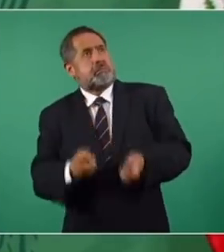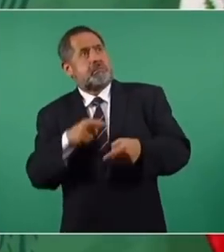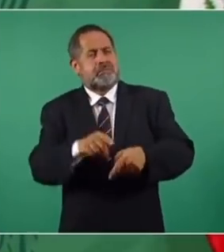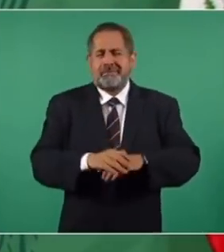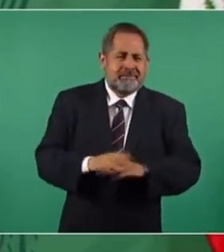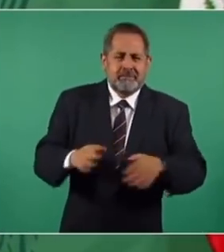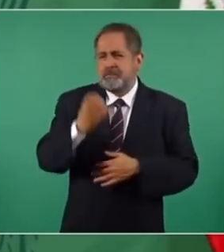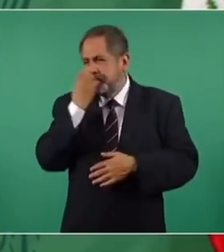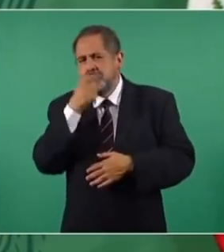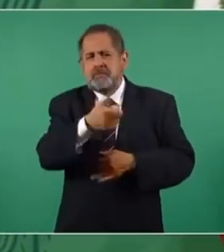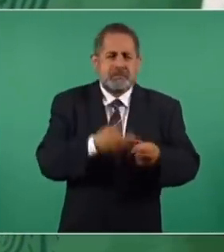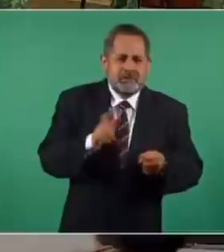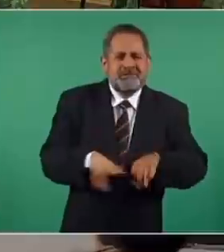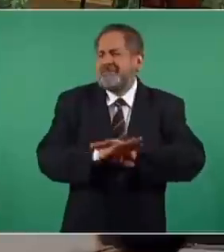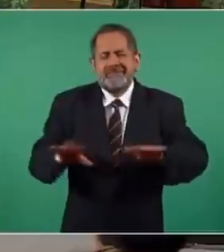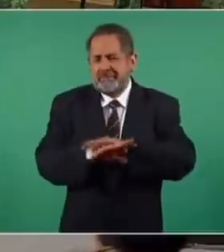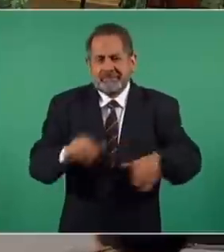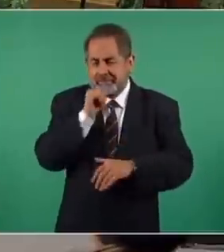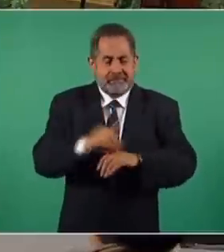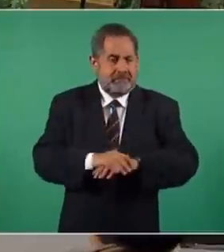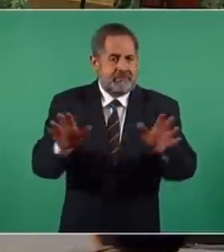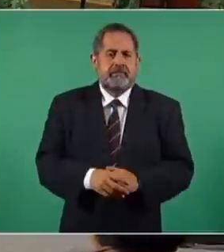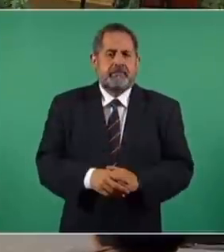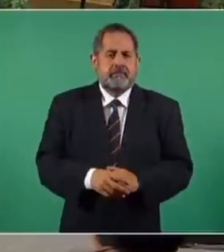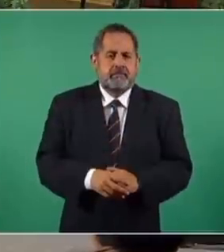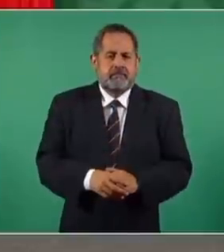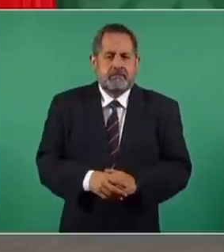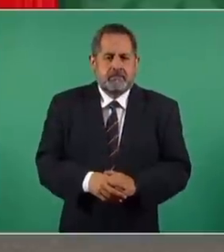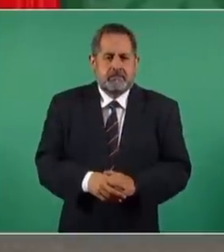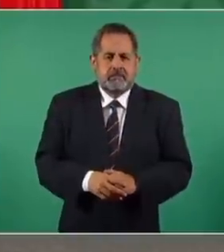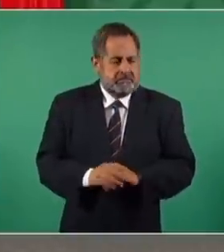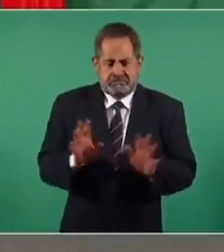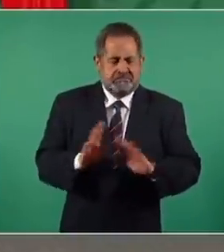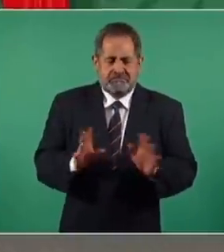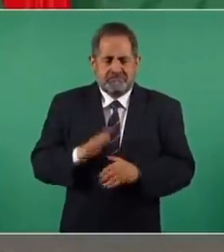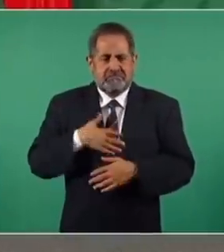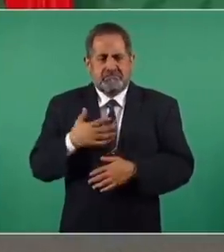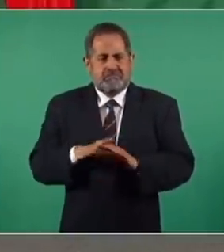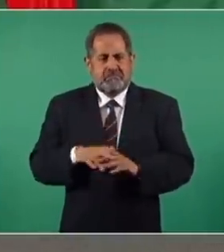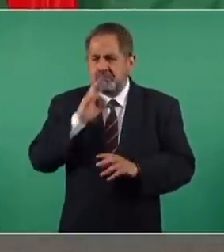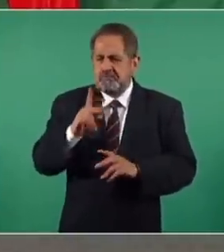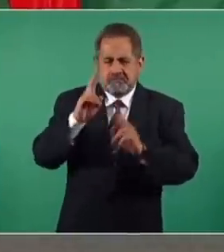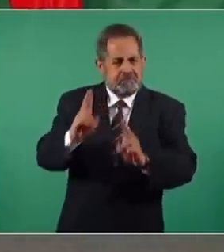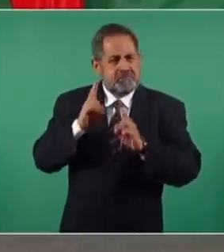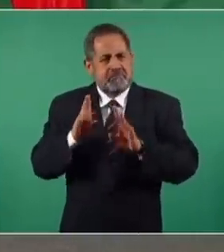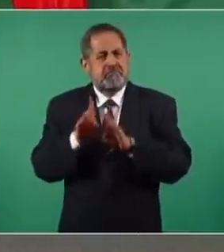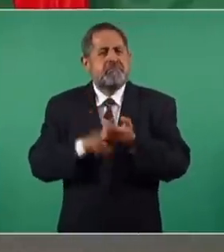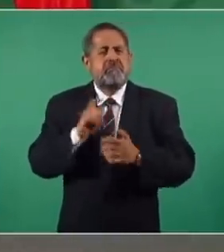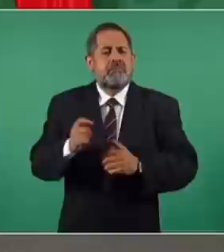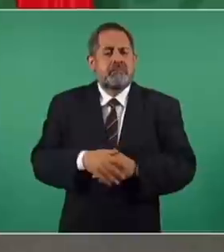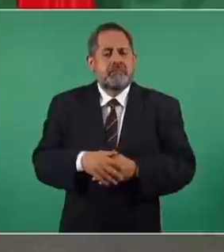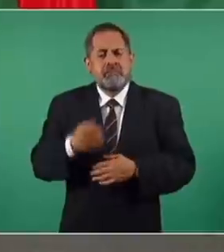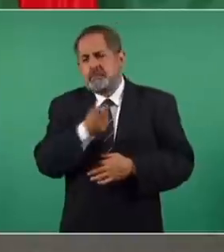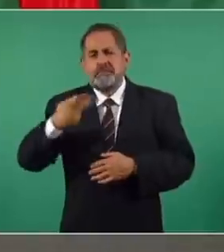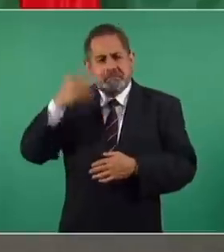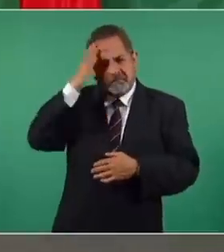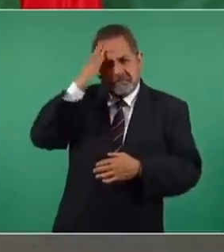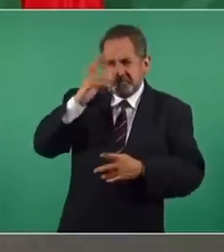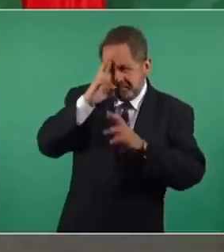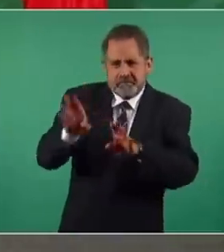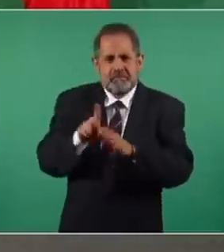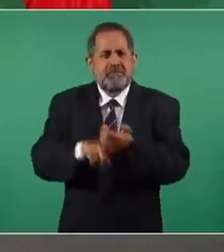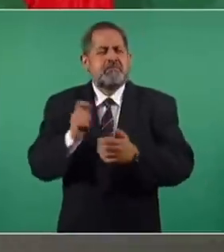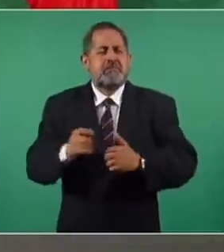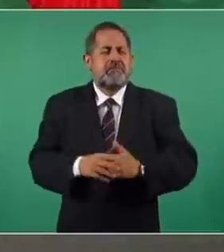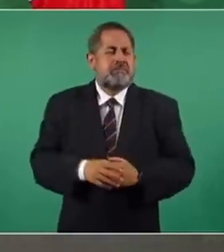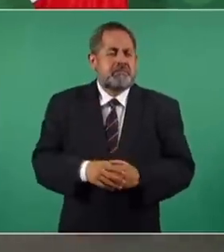nombrar una escuela, un hospital, nada, absolutamente. Yo creo que el mejor homenaje que se ofrece a dirigentes,